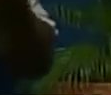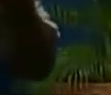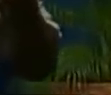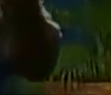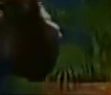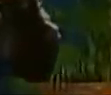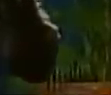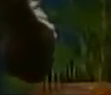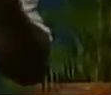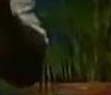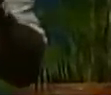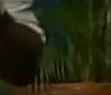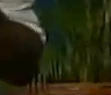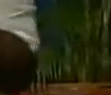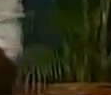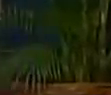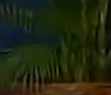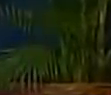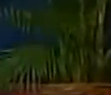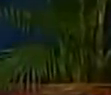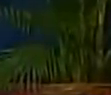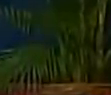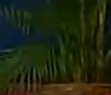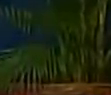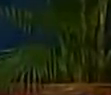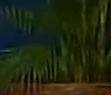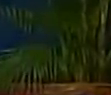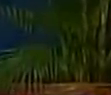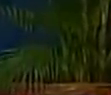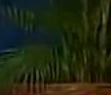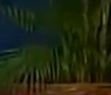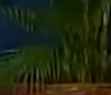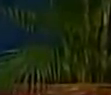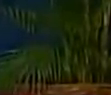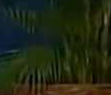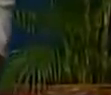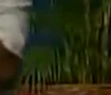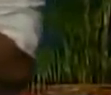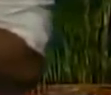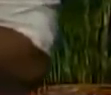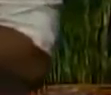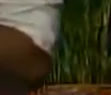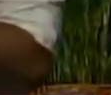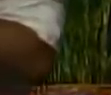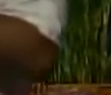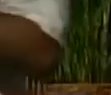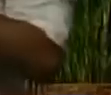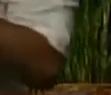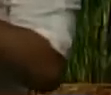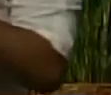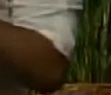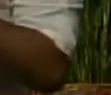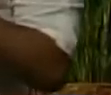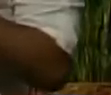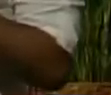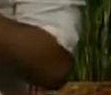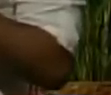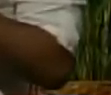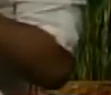Eso es lo que estamos defendiendo, porque si no, sería demasiado fácil. ¿Saben lo